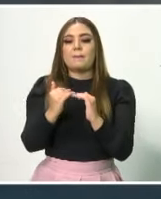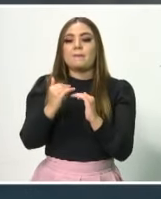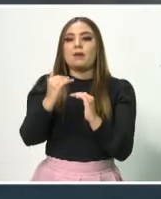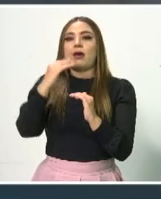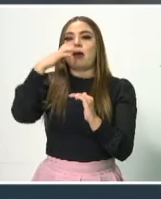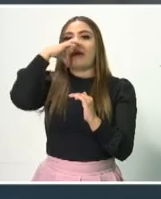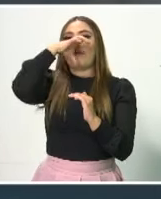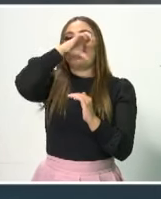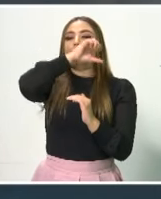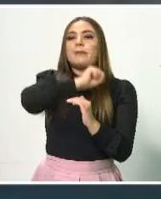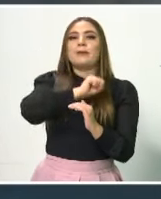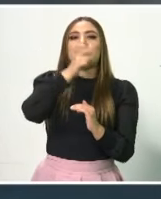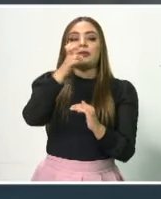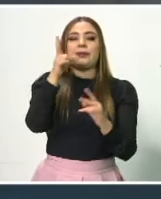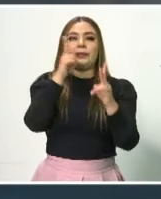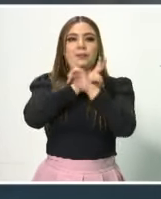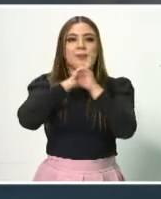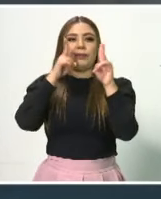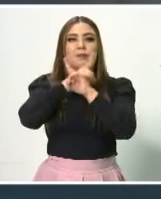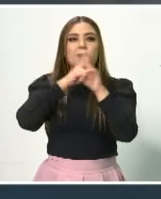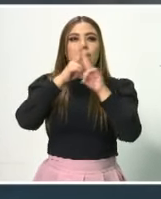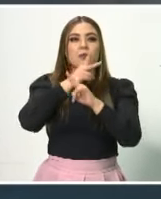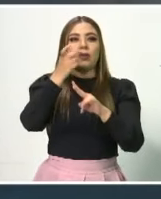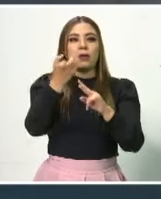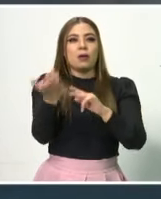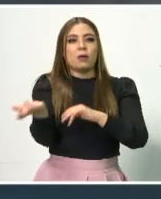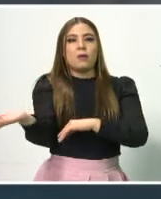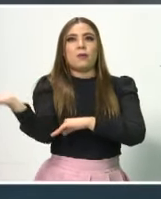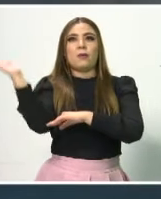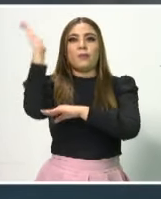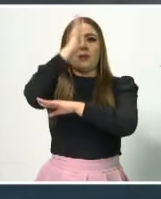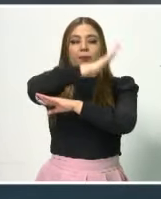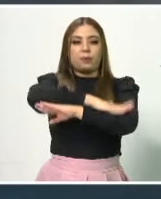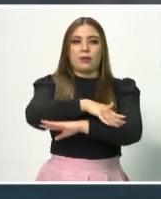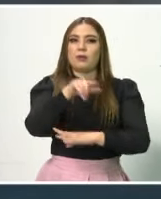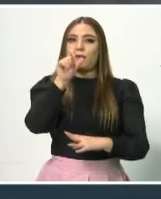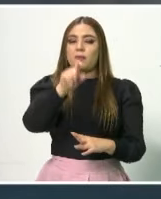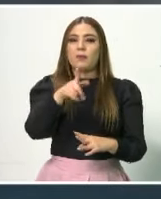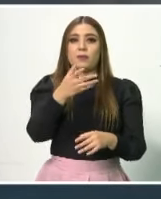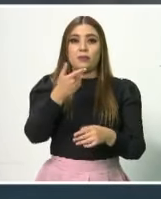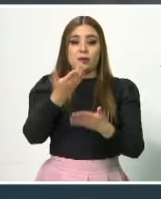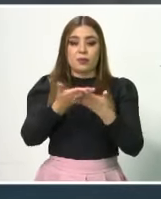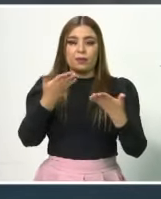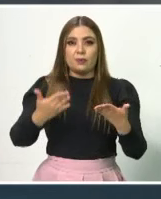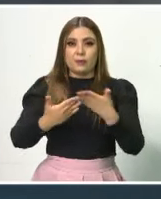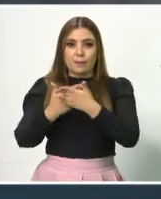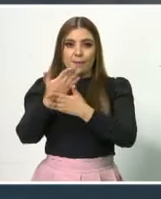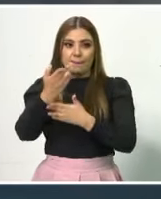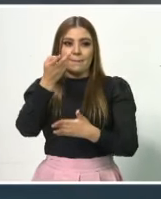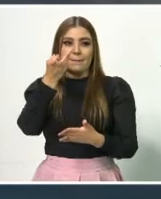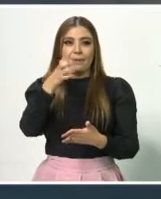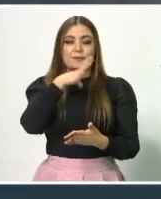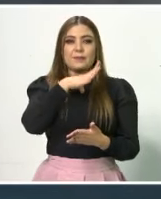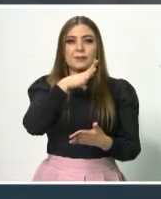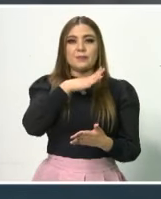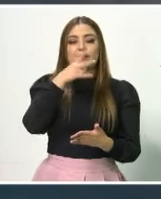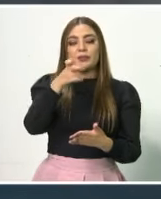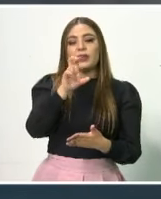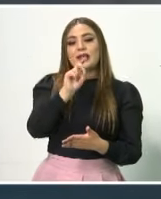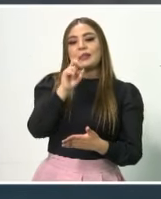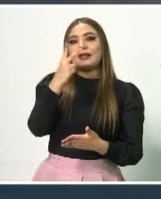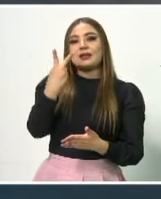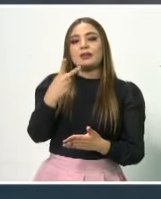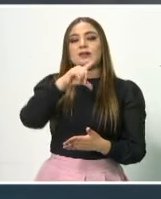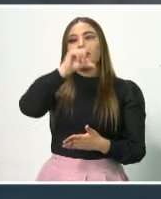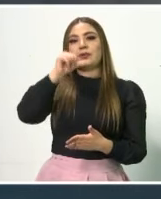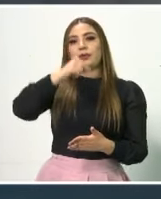temperaturas, viento dominando durante todo el día. Esta mañana se mantiene moderado, por la tarde intenso, con una máxima de 32 y durante la